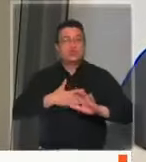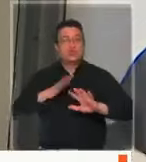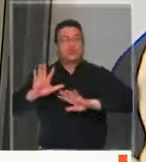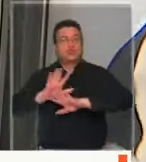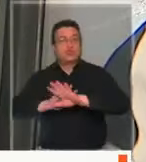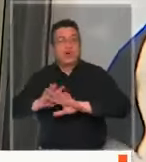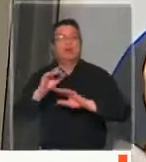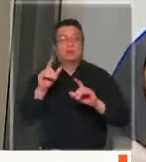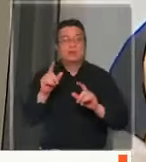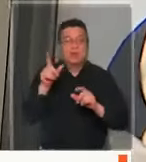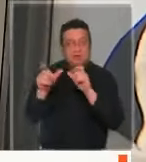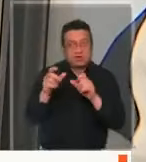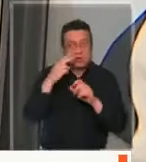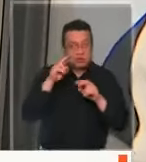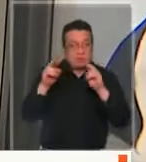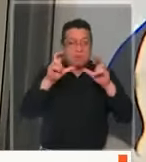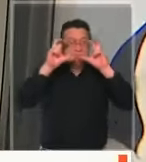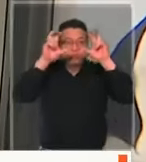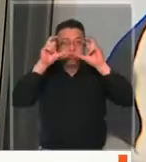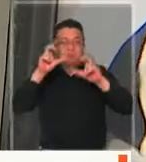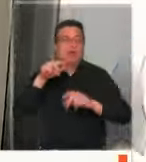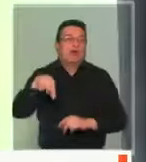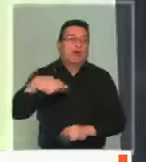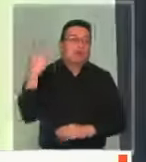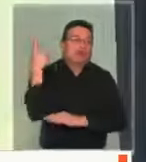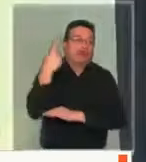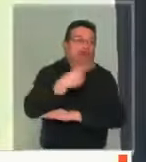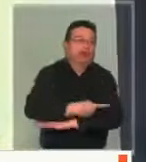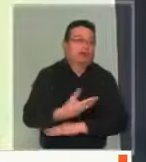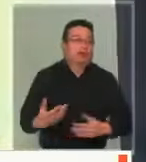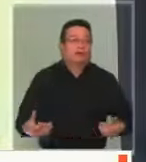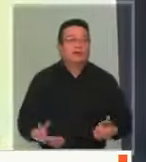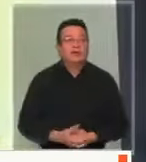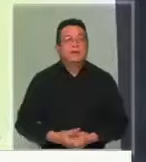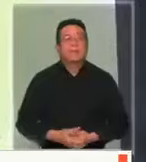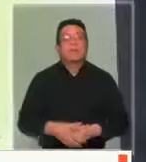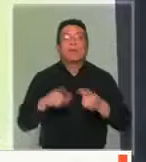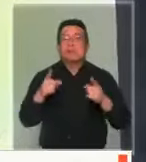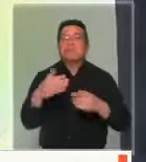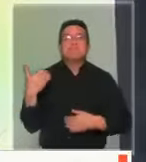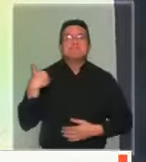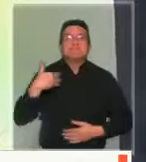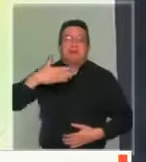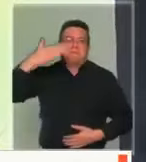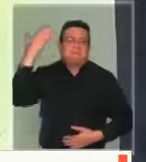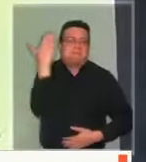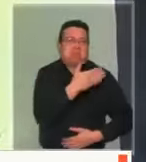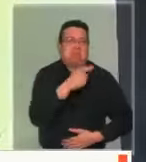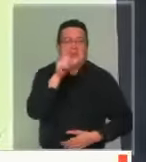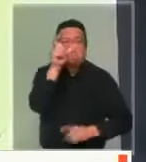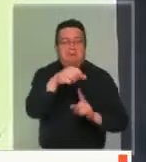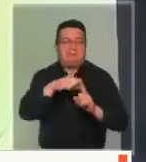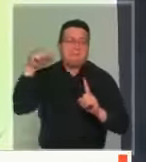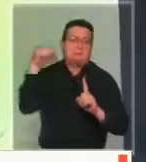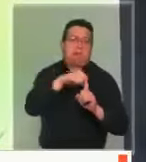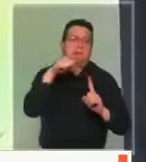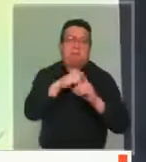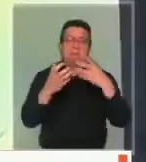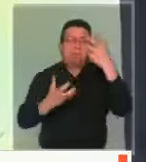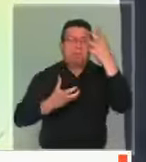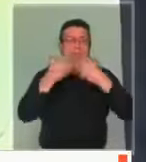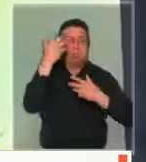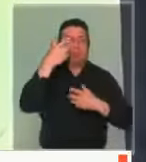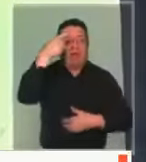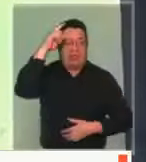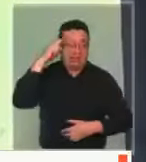actitud de las personas, como que uno anda más atenta que otras veces. Poco les importó a estos delincuentes lo que pasó con la víctima. Resultó con lesiones